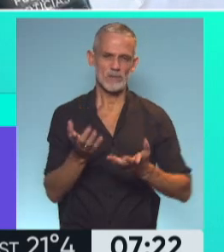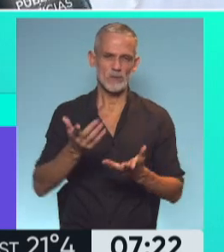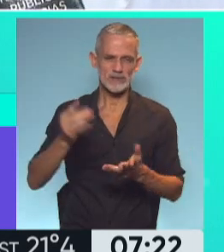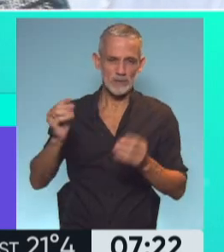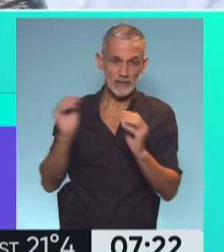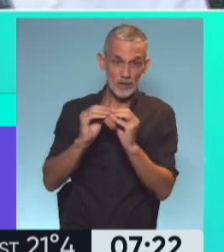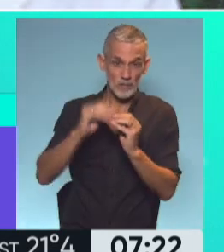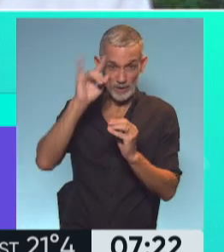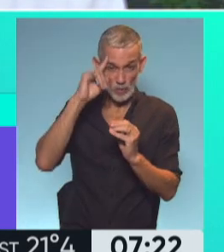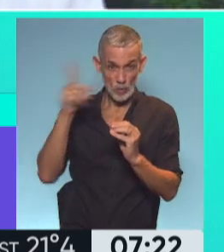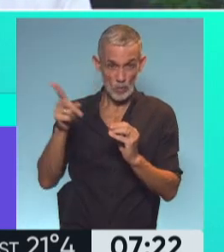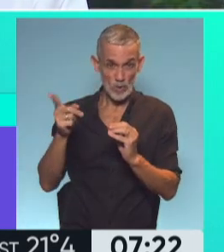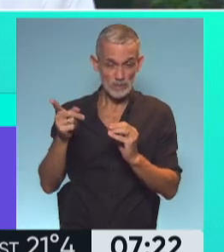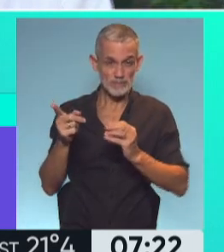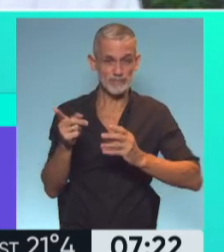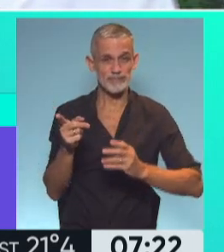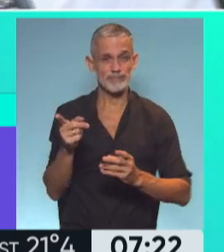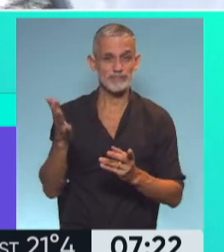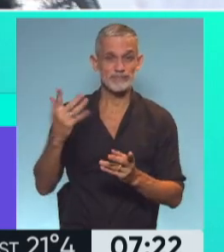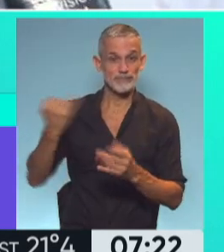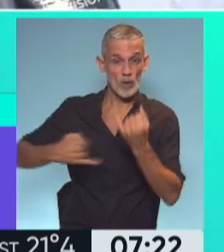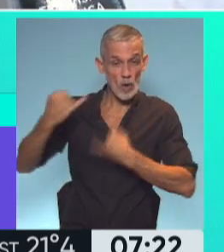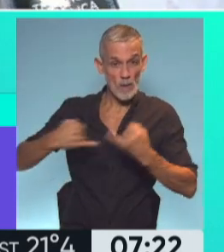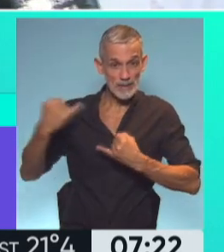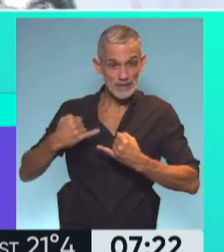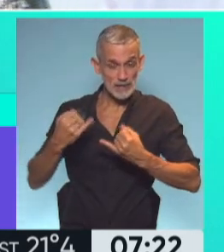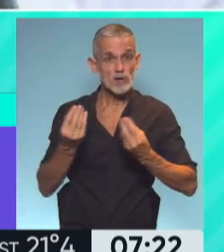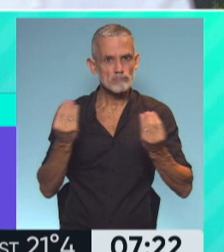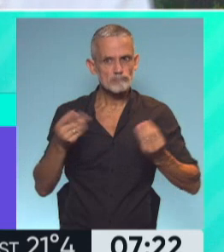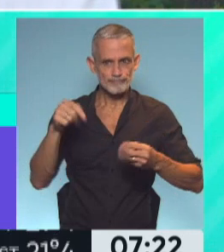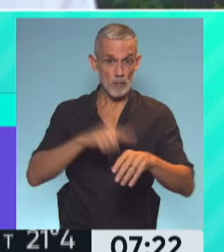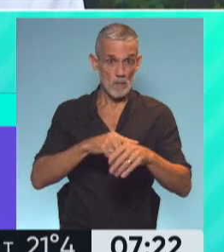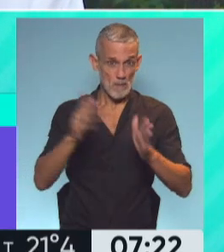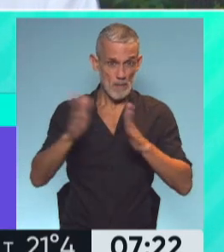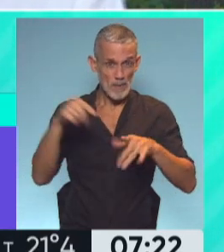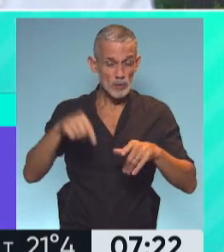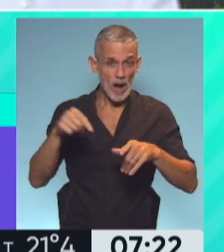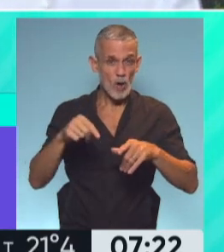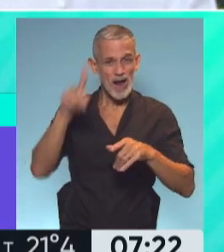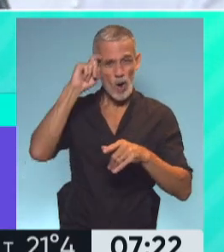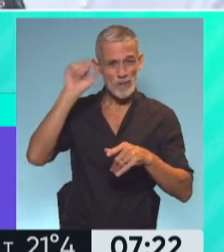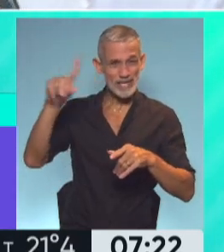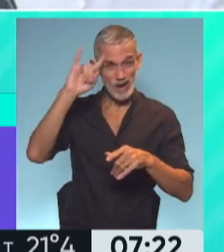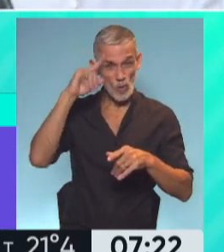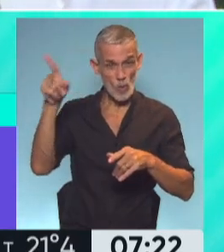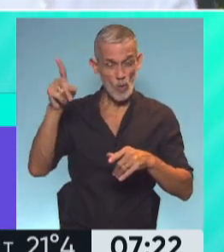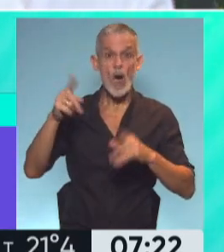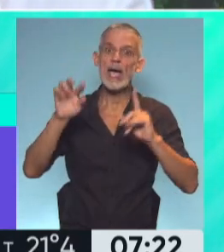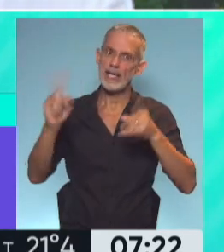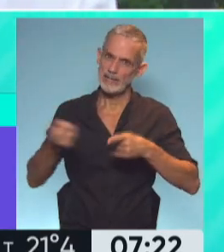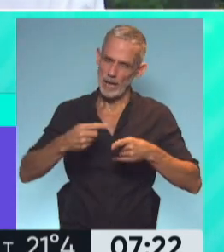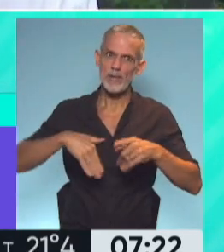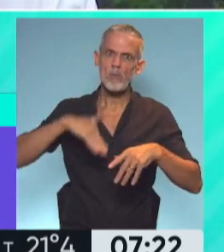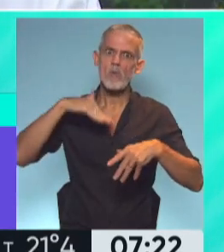colegas uruguayos me han comentado que en este momento su terapia intensiva, que también está al borde